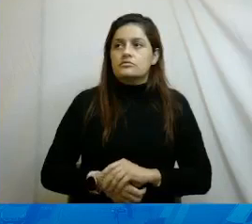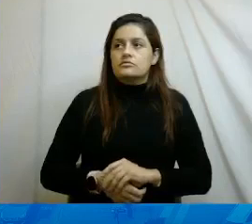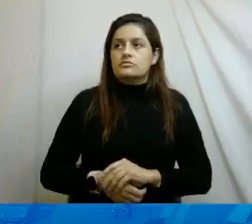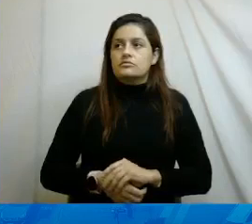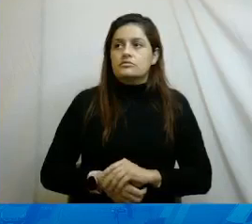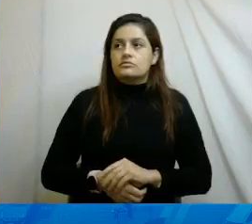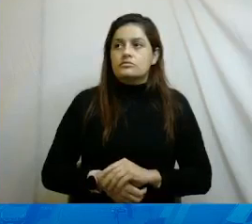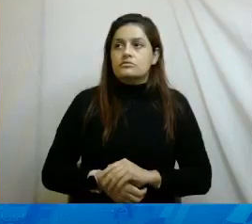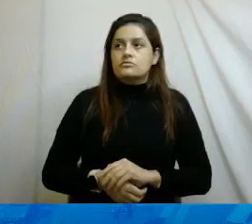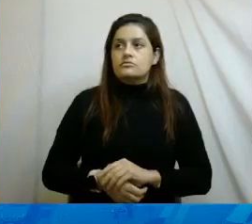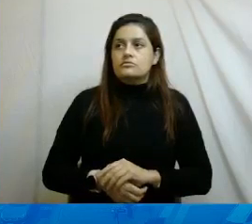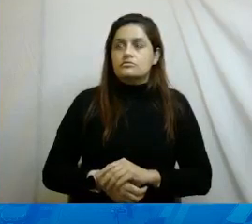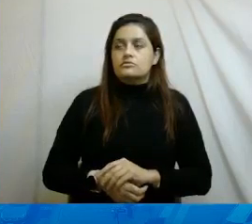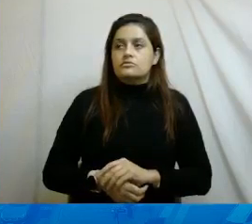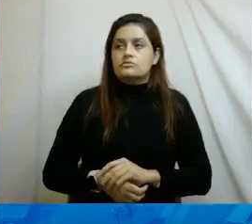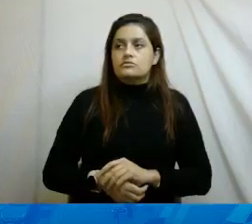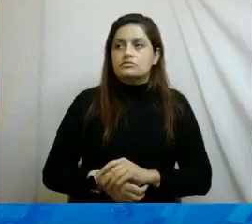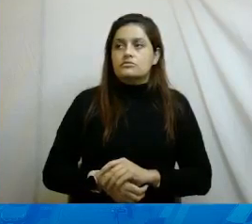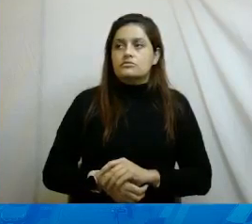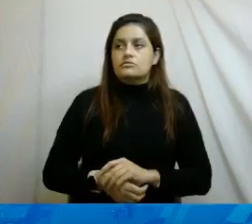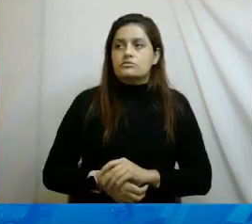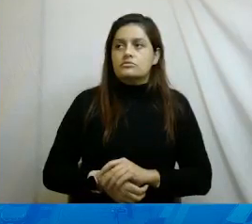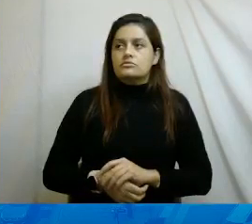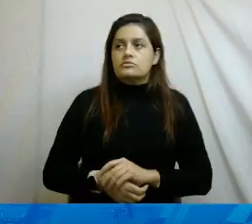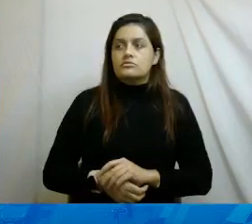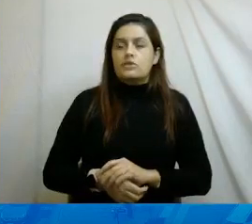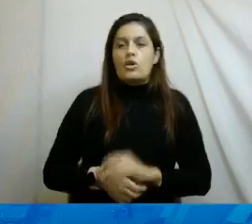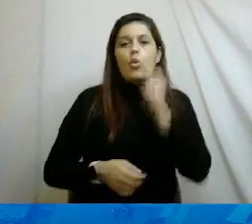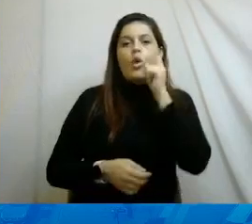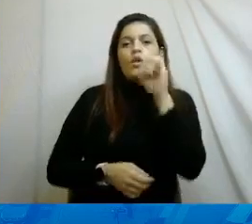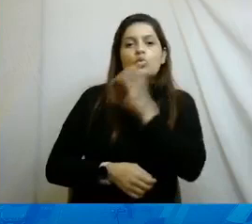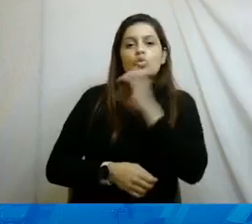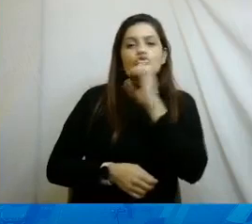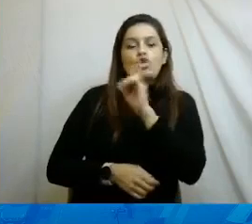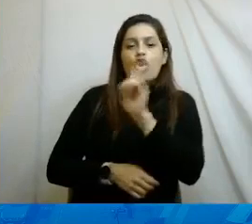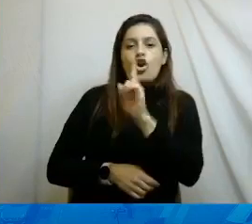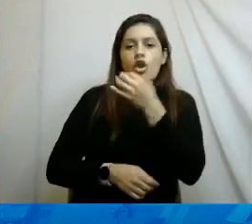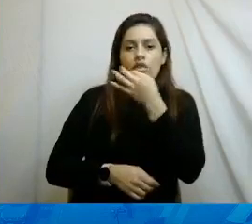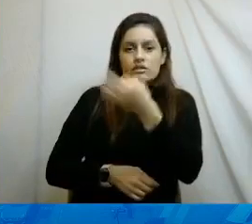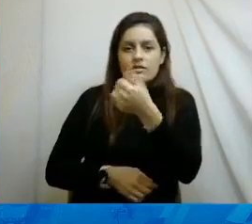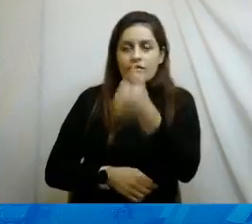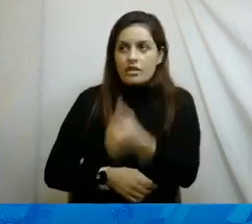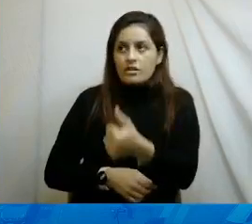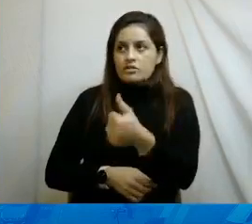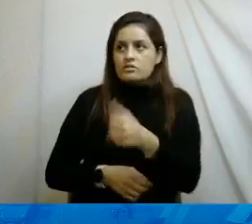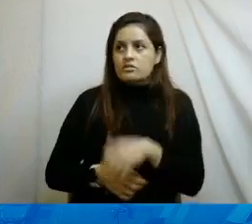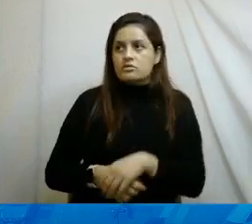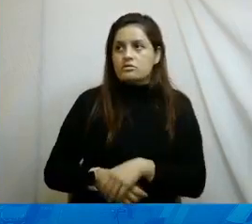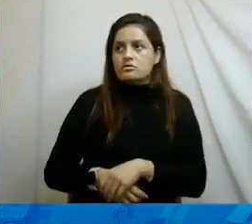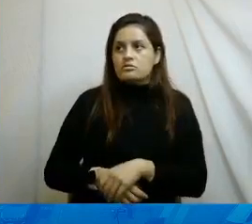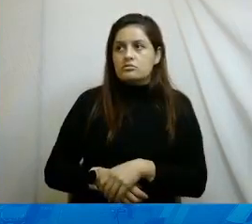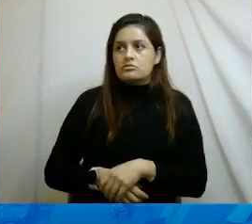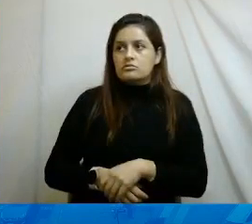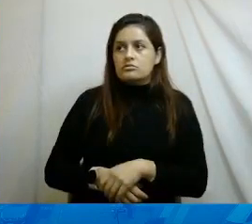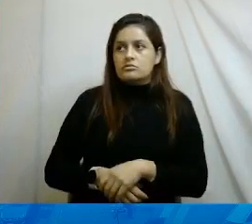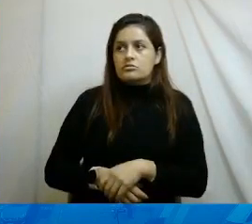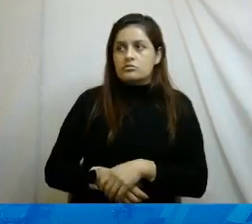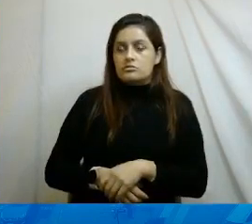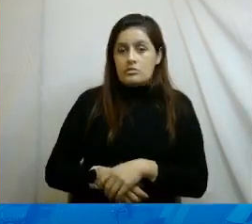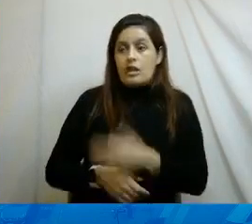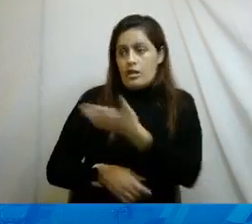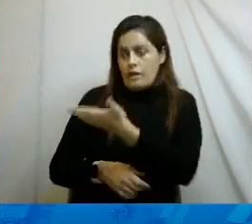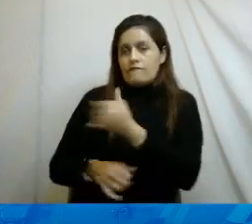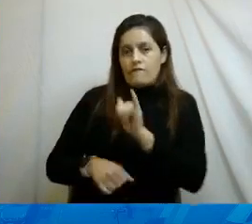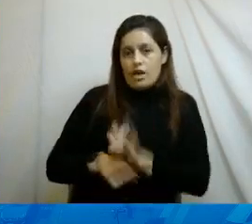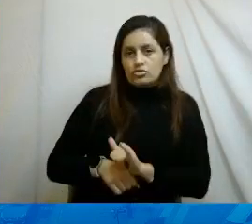ni siquiera se nombraba bien el curso de los niños en sí. Ahí no se aclararon ningunos dichos, cierto que eran falsos, y